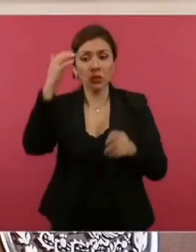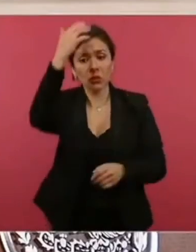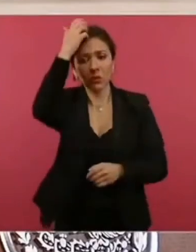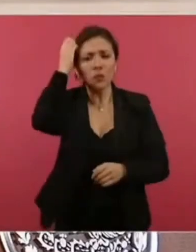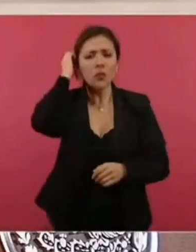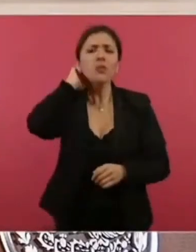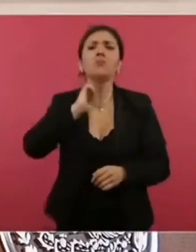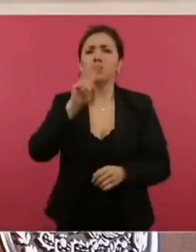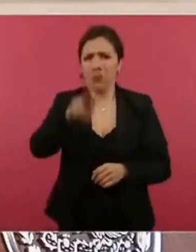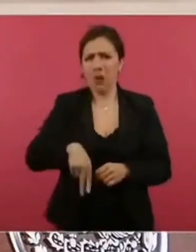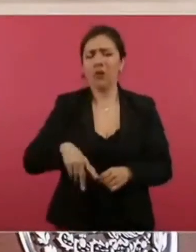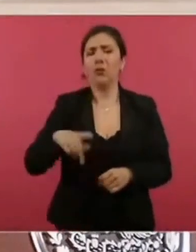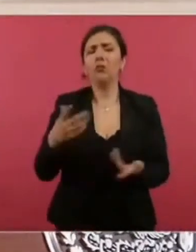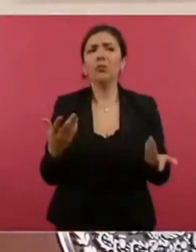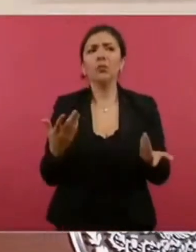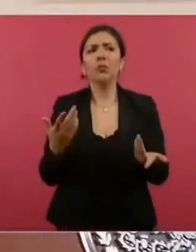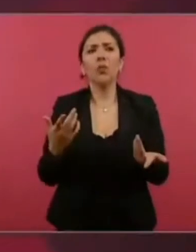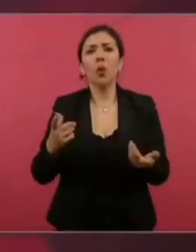Un gobierno